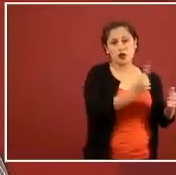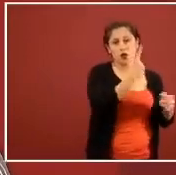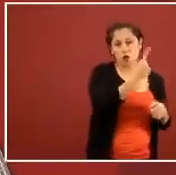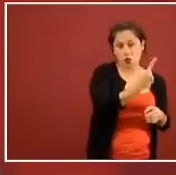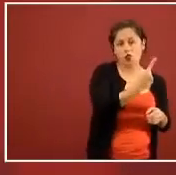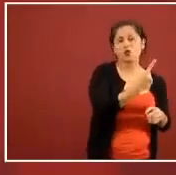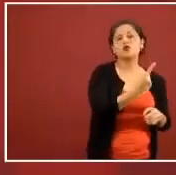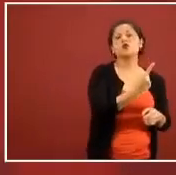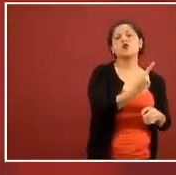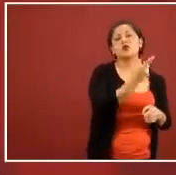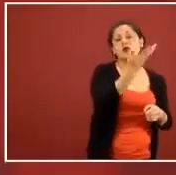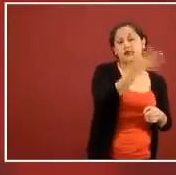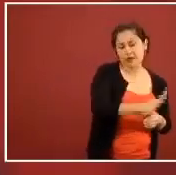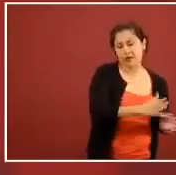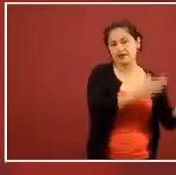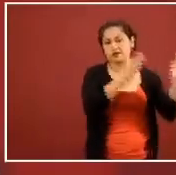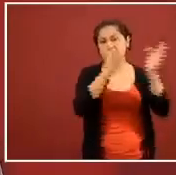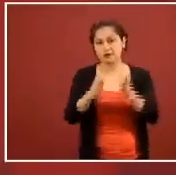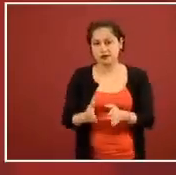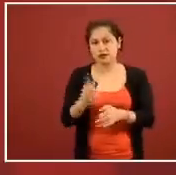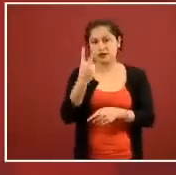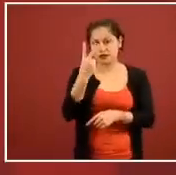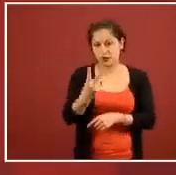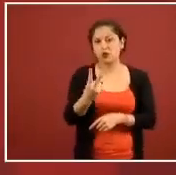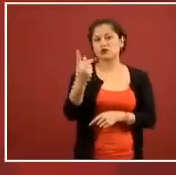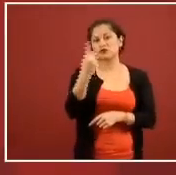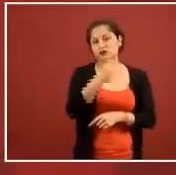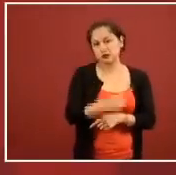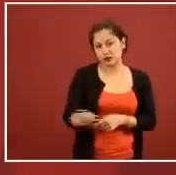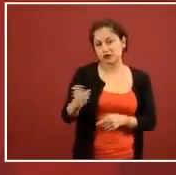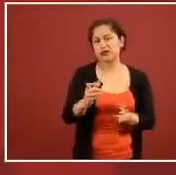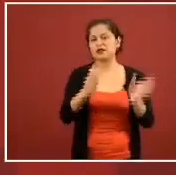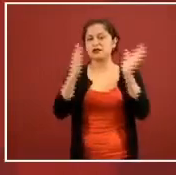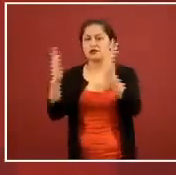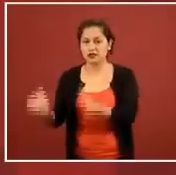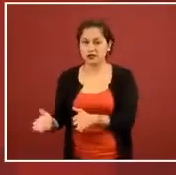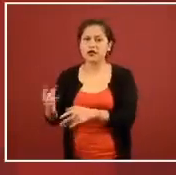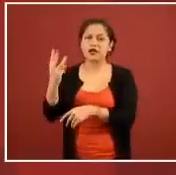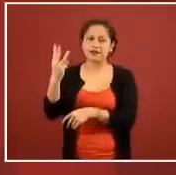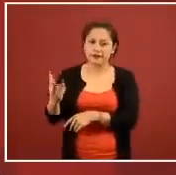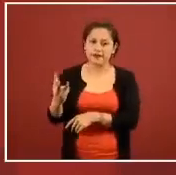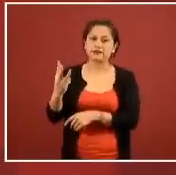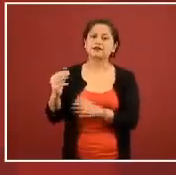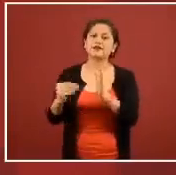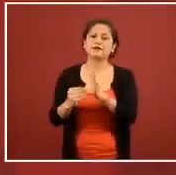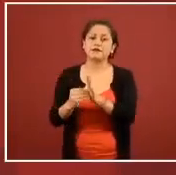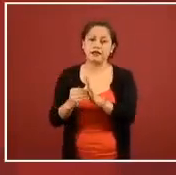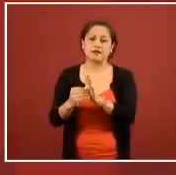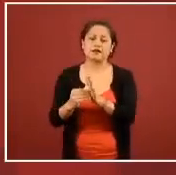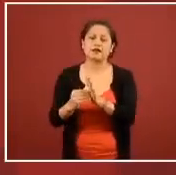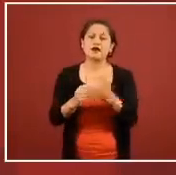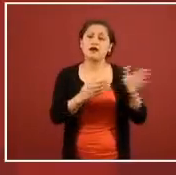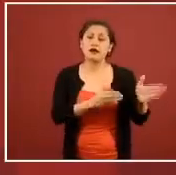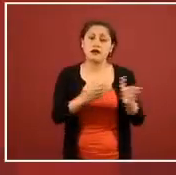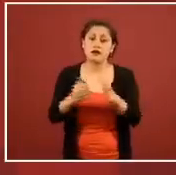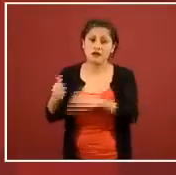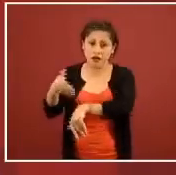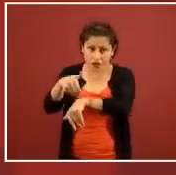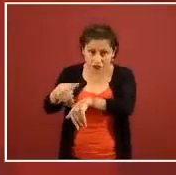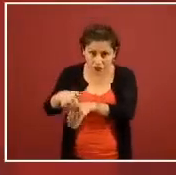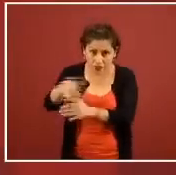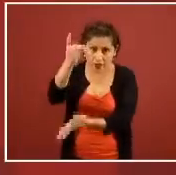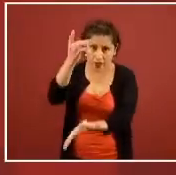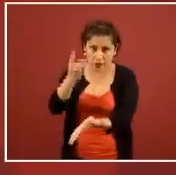centenas, en la fase 3 hay millares. Ahorita tenemos más de 4 millares, pero no es por el número por el que se caracteriza